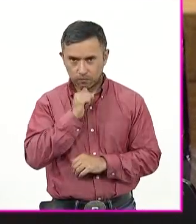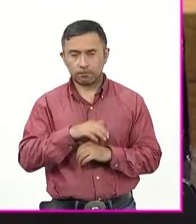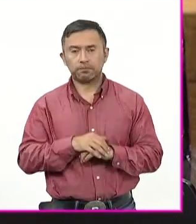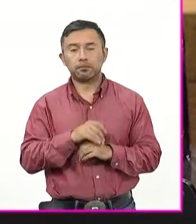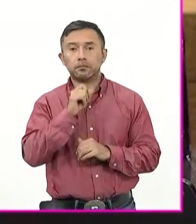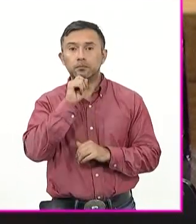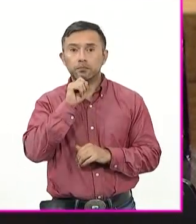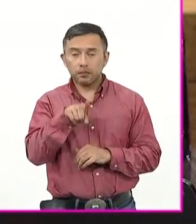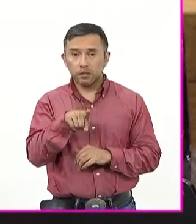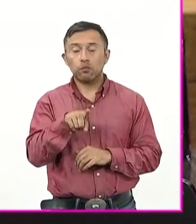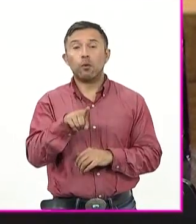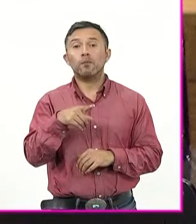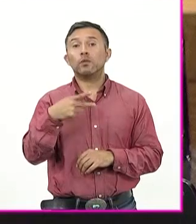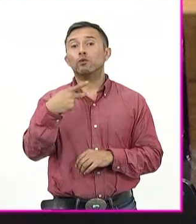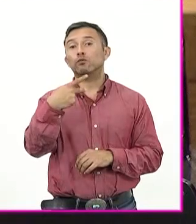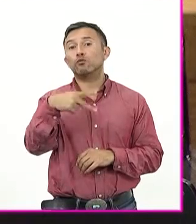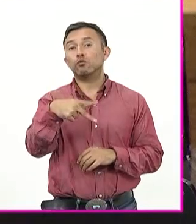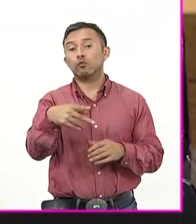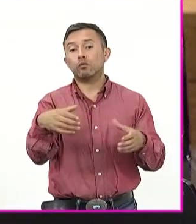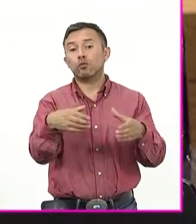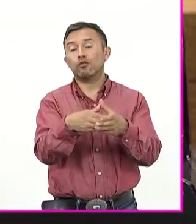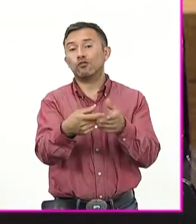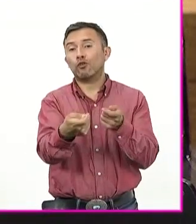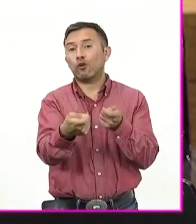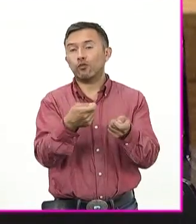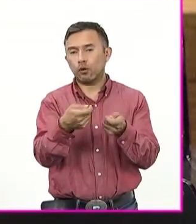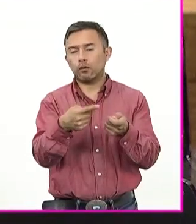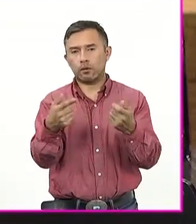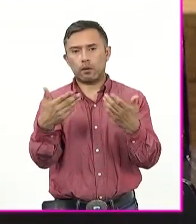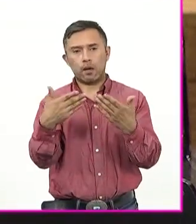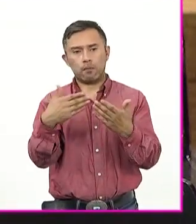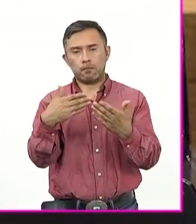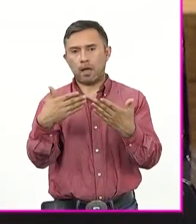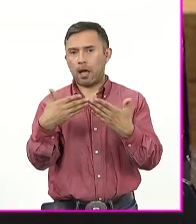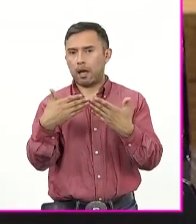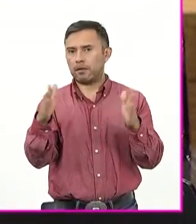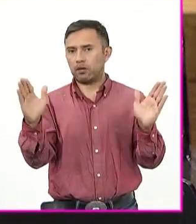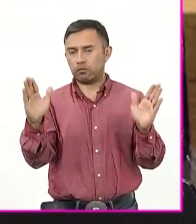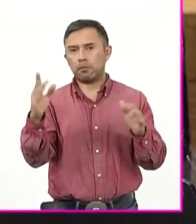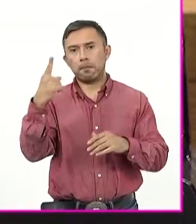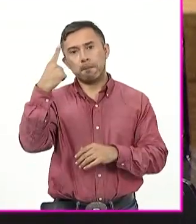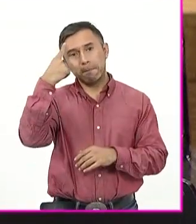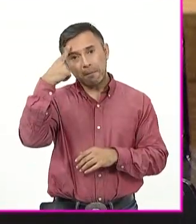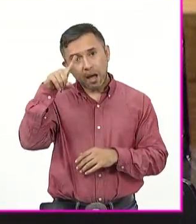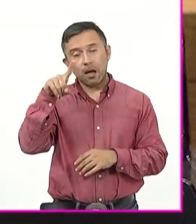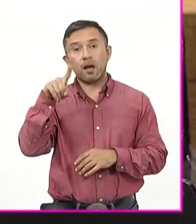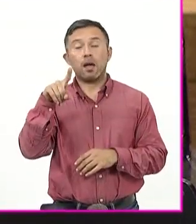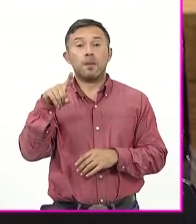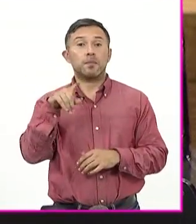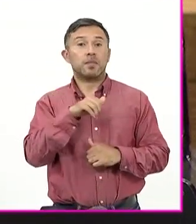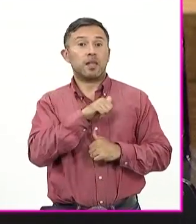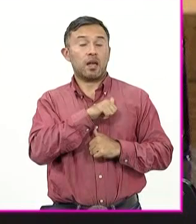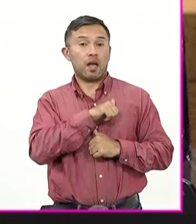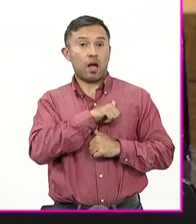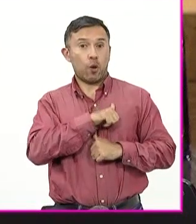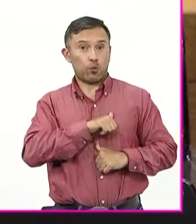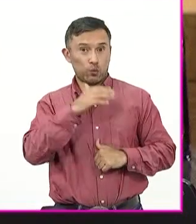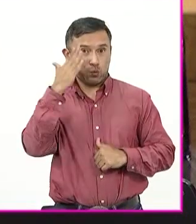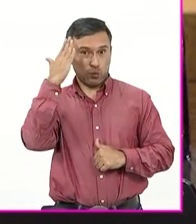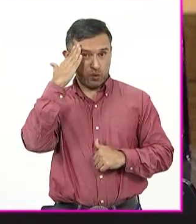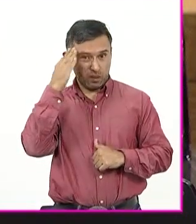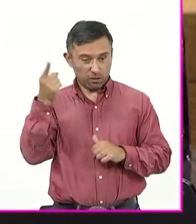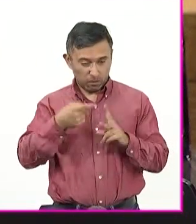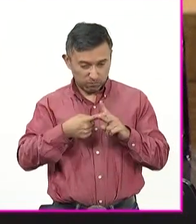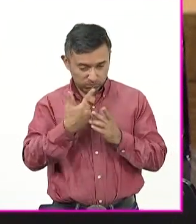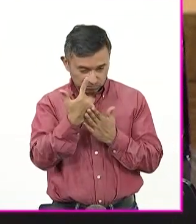mismo órgano interno de control abre un espacio para que las entidades que son auditadas puedan